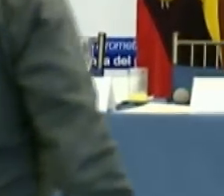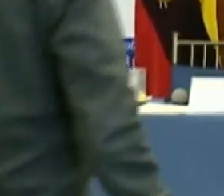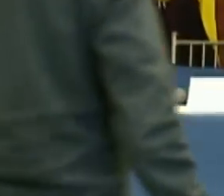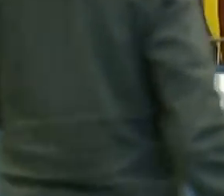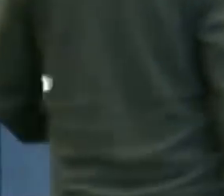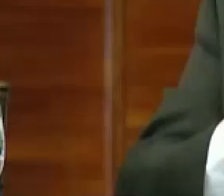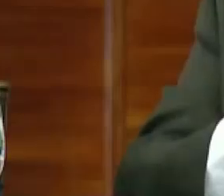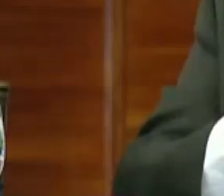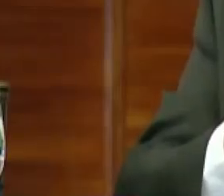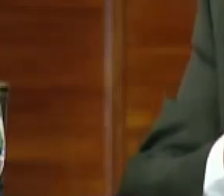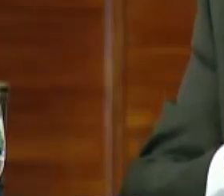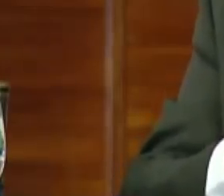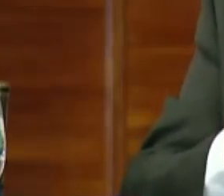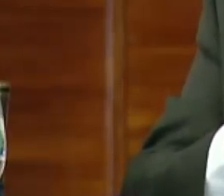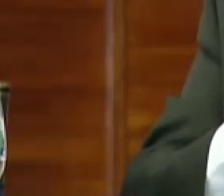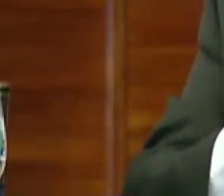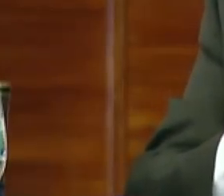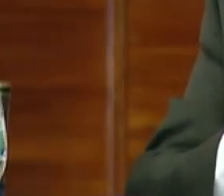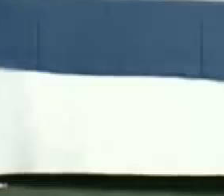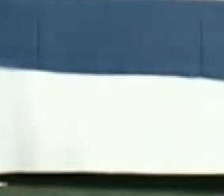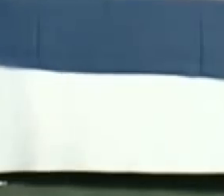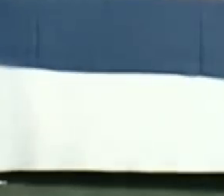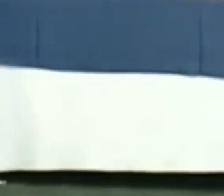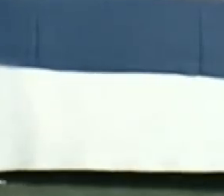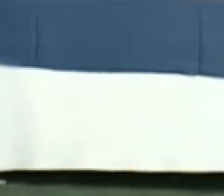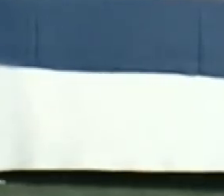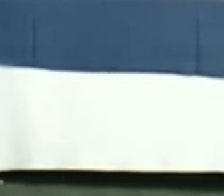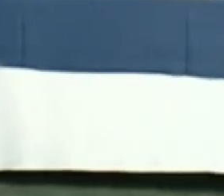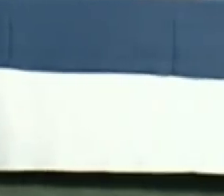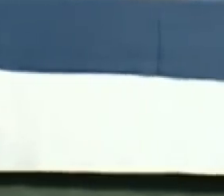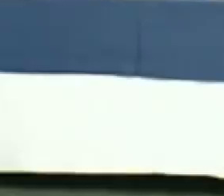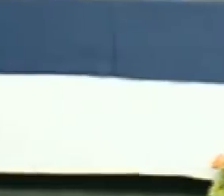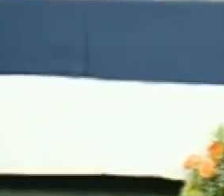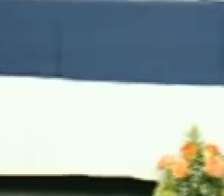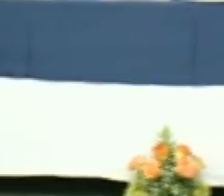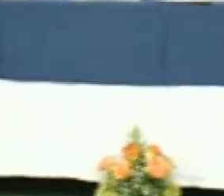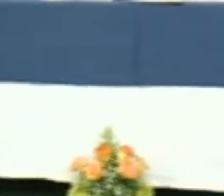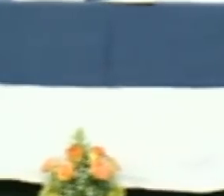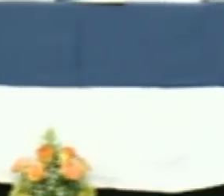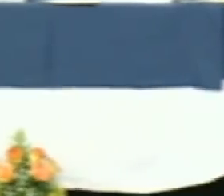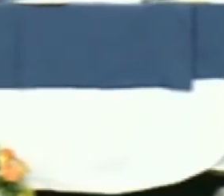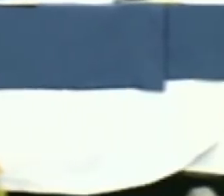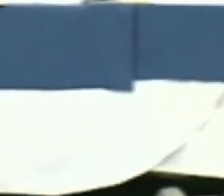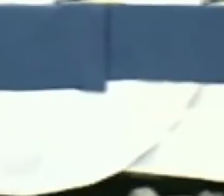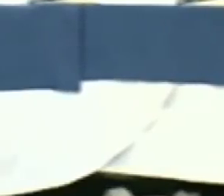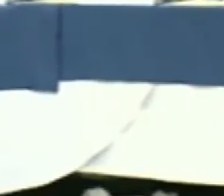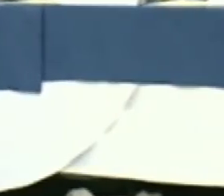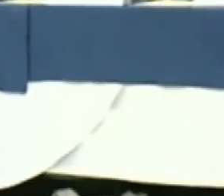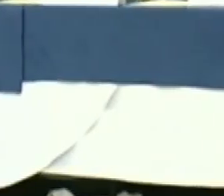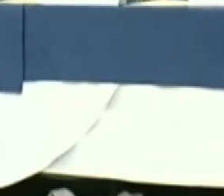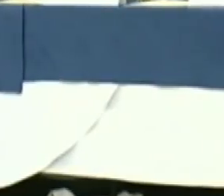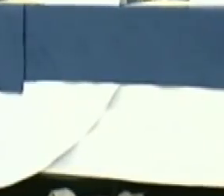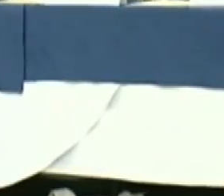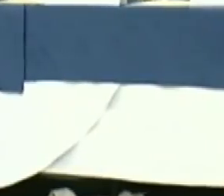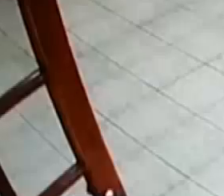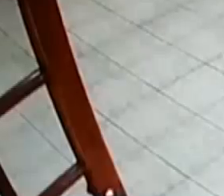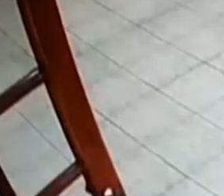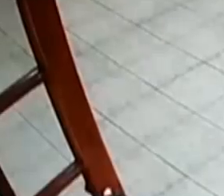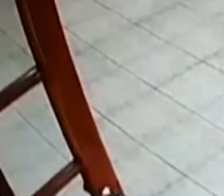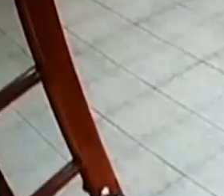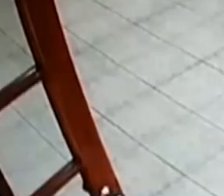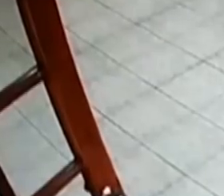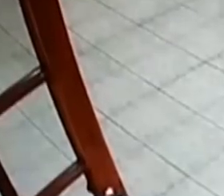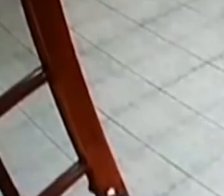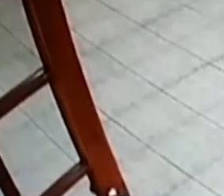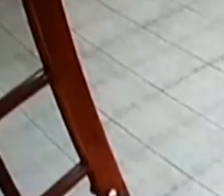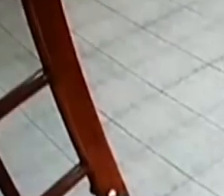El ministro del Interior, César Navas, fue enfático. En un conversatorio frente a la prensa extranjera, aseguró que no hay un proceso de negociación para la